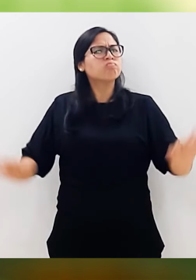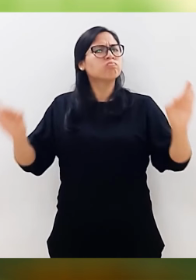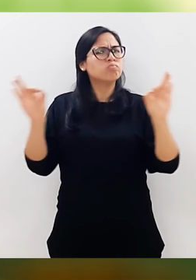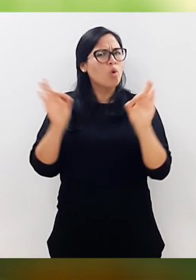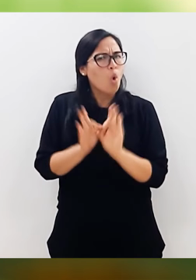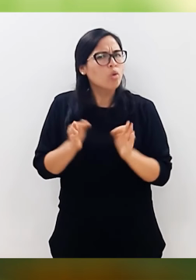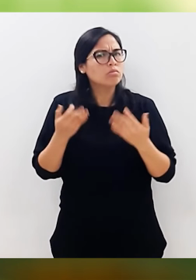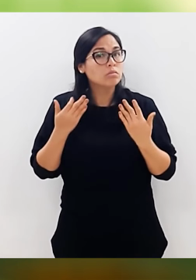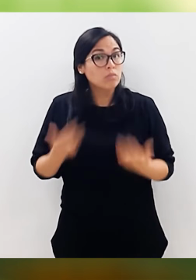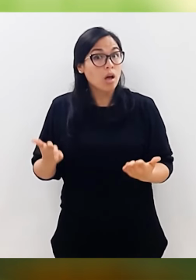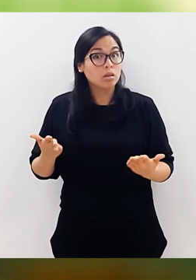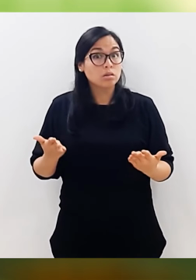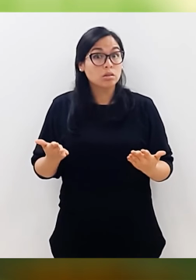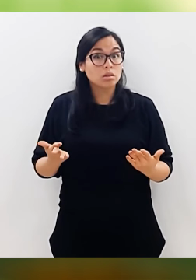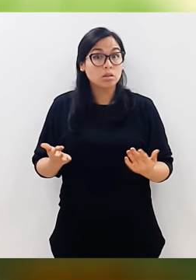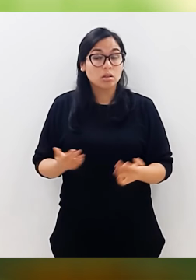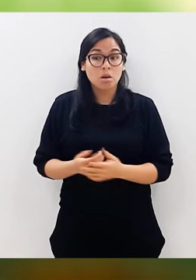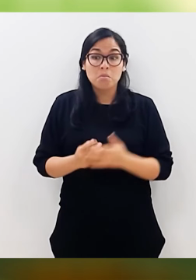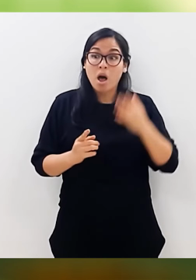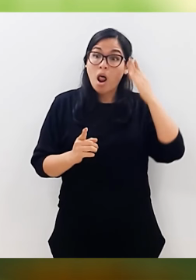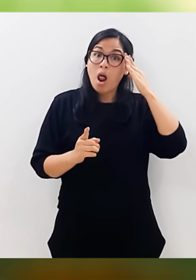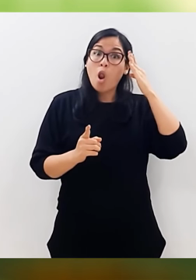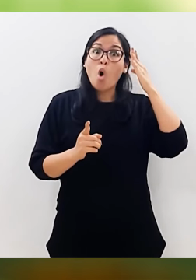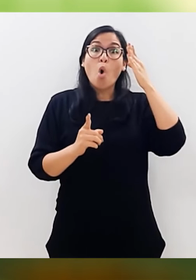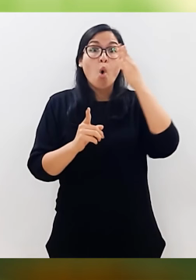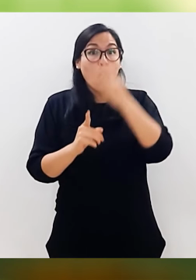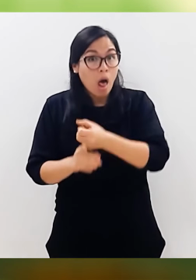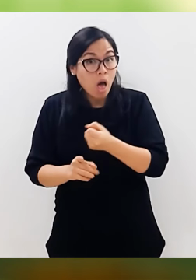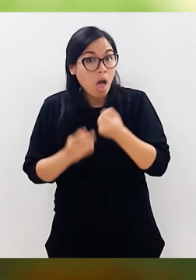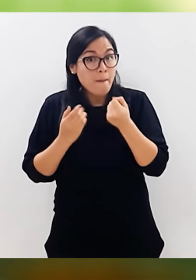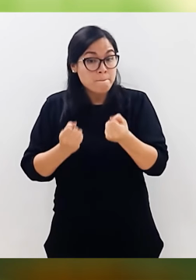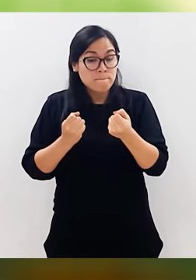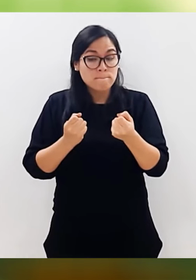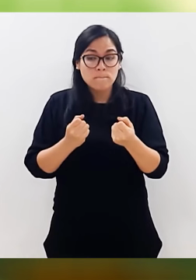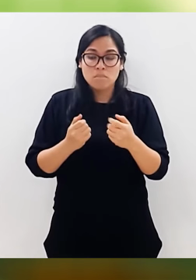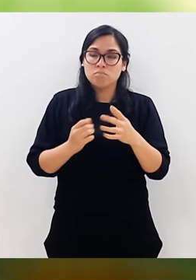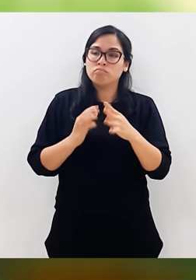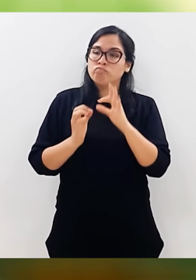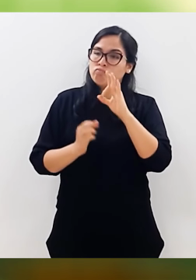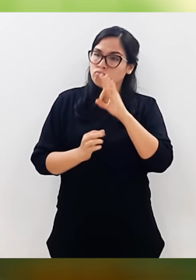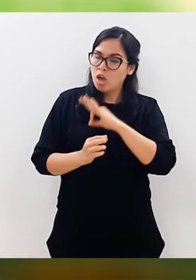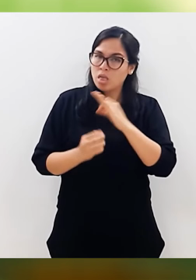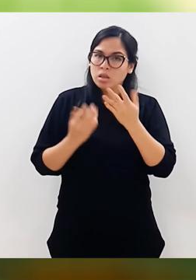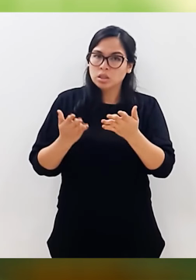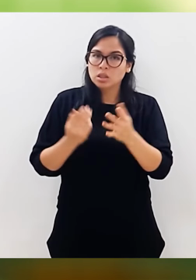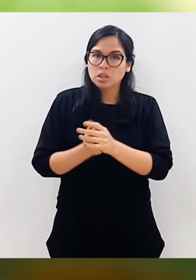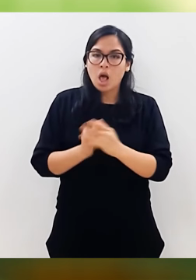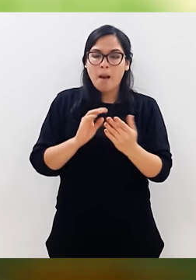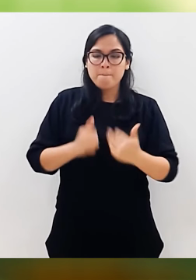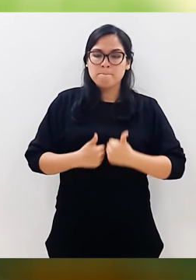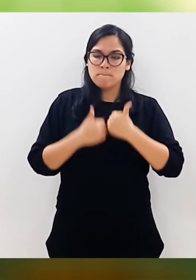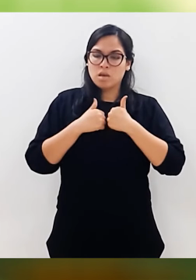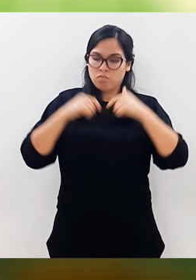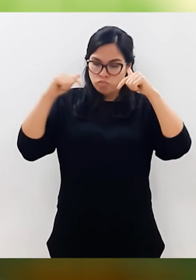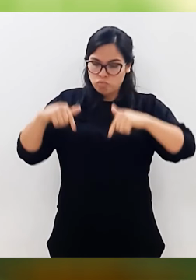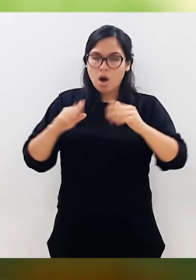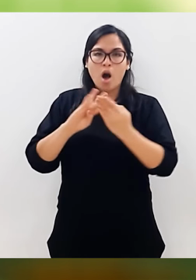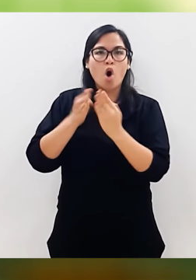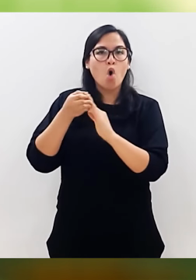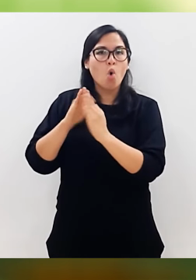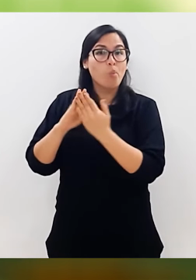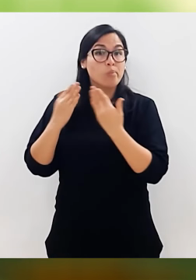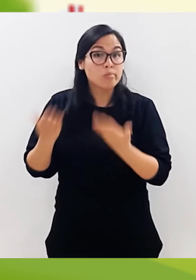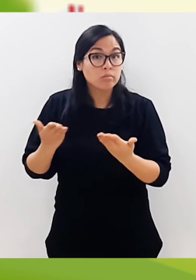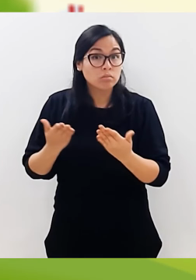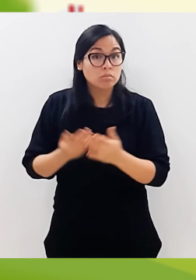fundamental para lograr el bienestar de quienes vivimos en dicha comunidad.